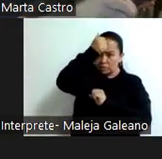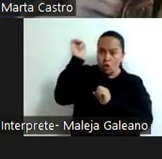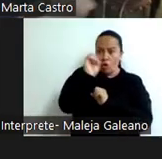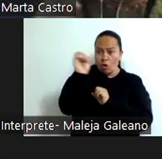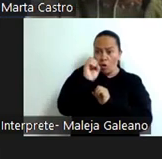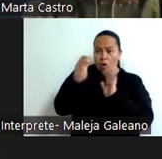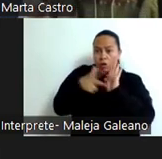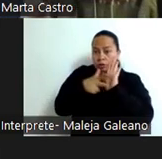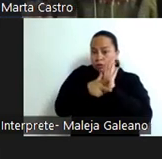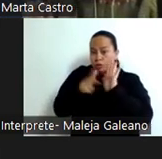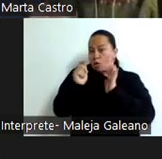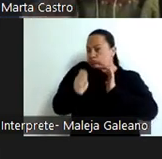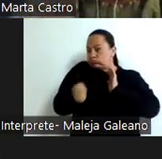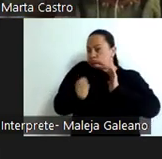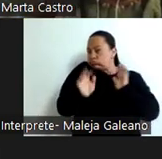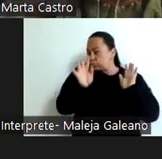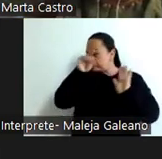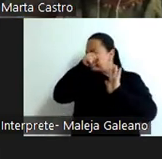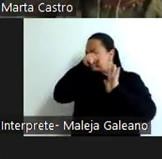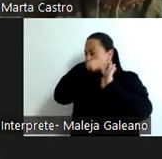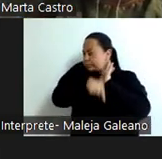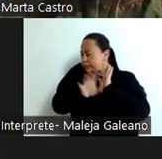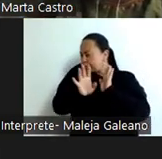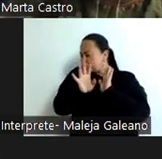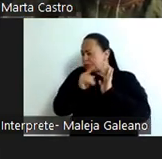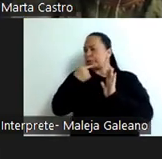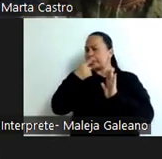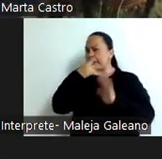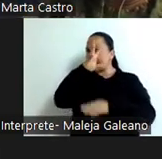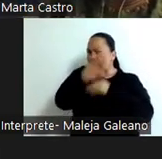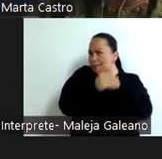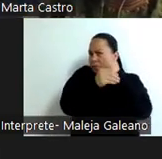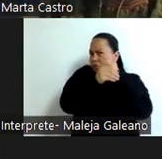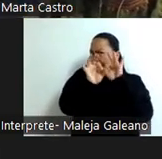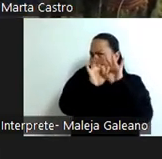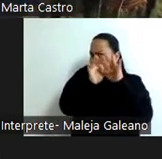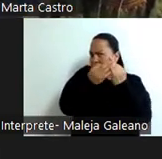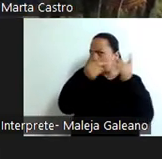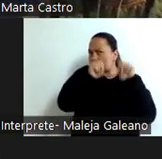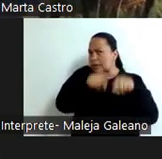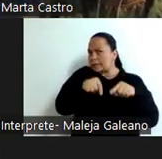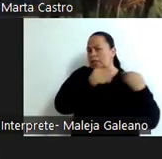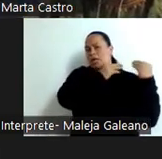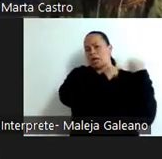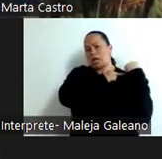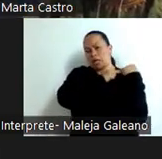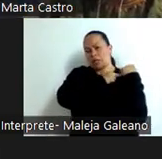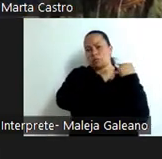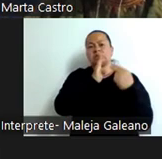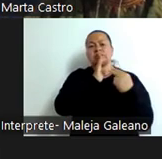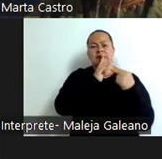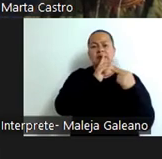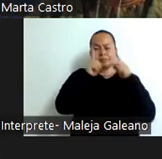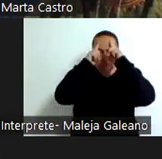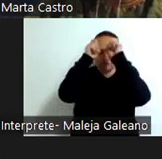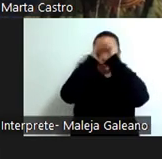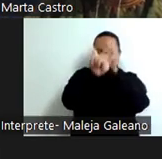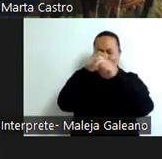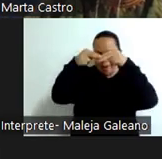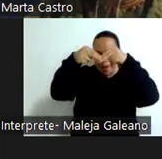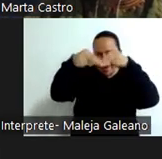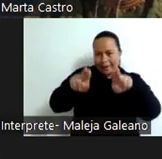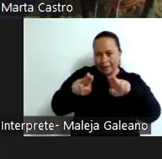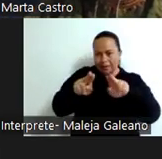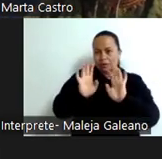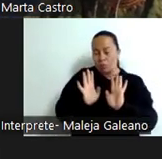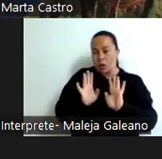un poco más profundo y diga no solamente la familia sino que también se encargue de hacer un análisis de género creemos que sí va mucho más allá de